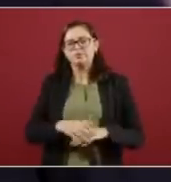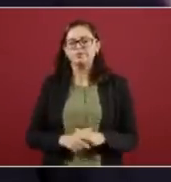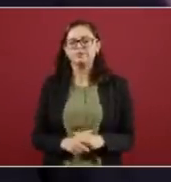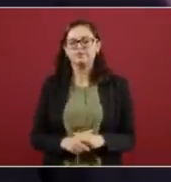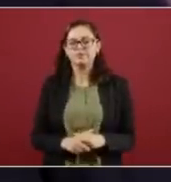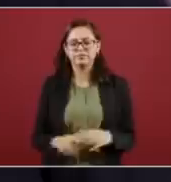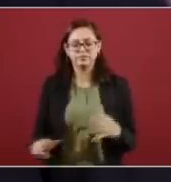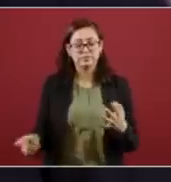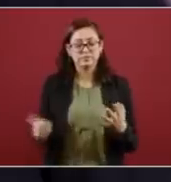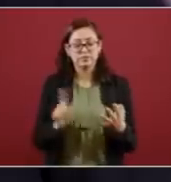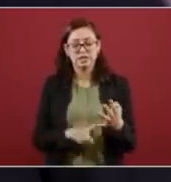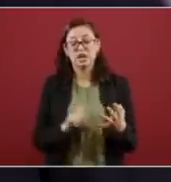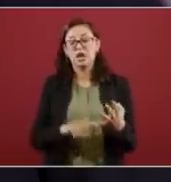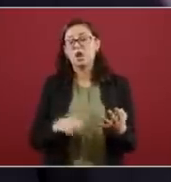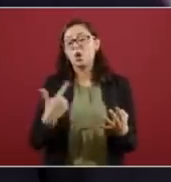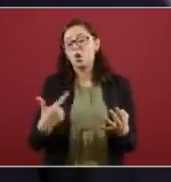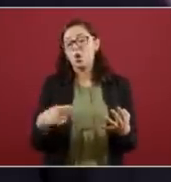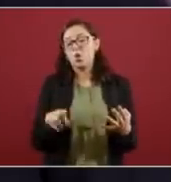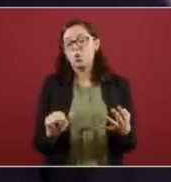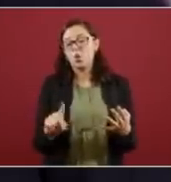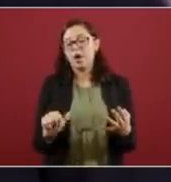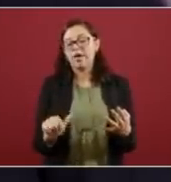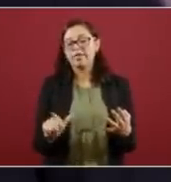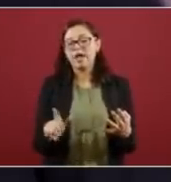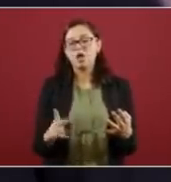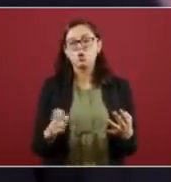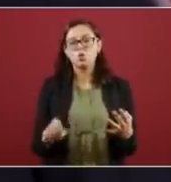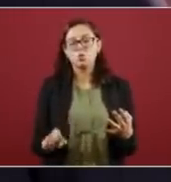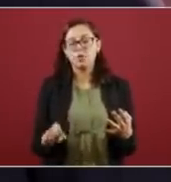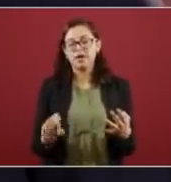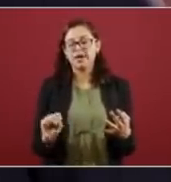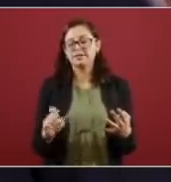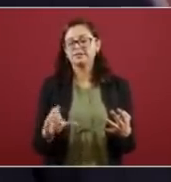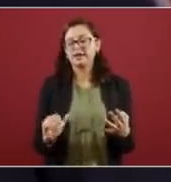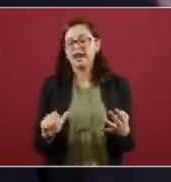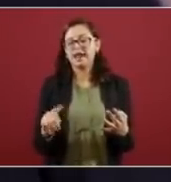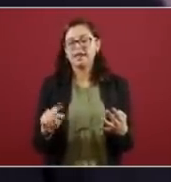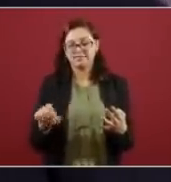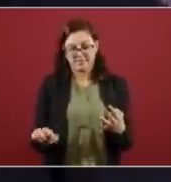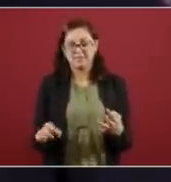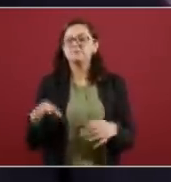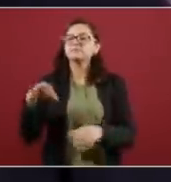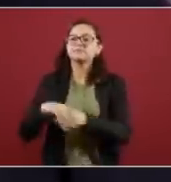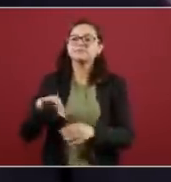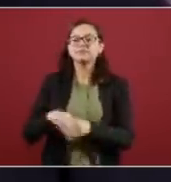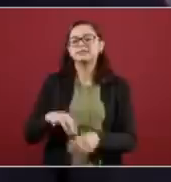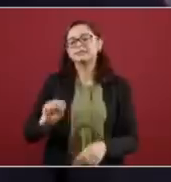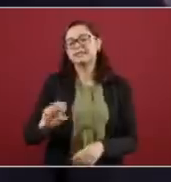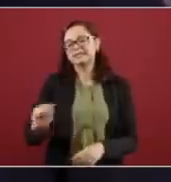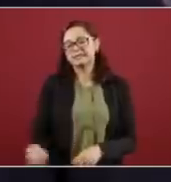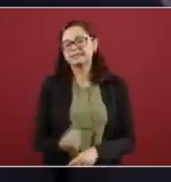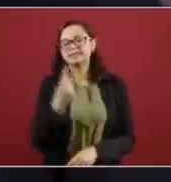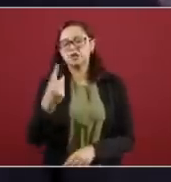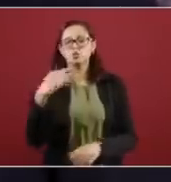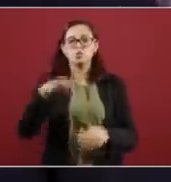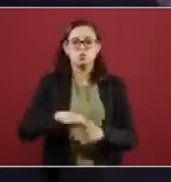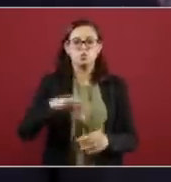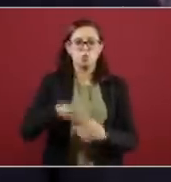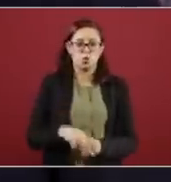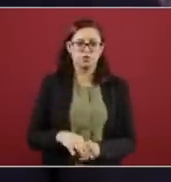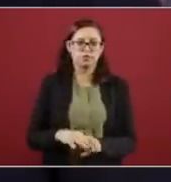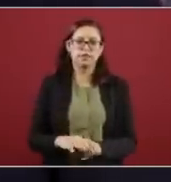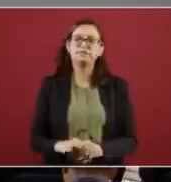y guadalupe escalante 61 votos también ganó entonces son los 4 y envié los